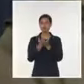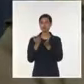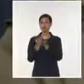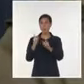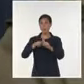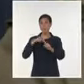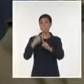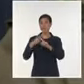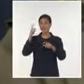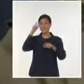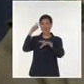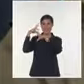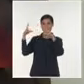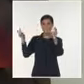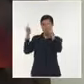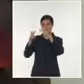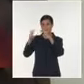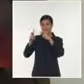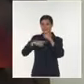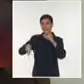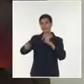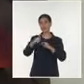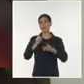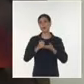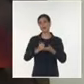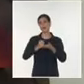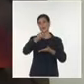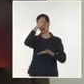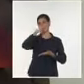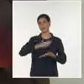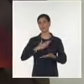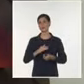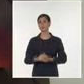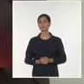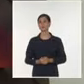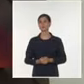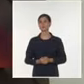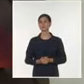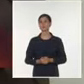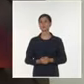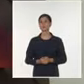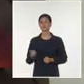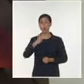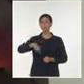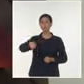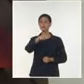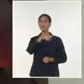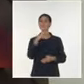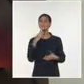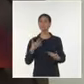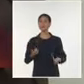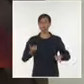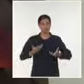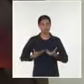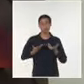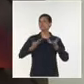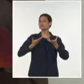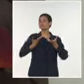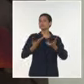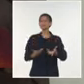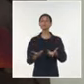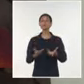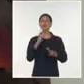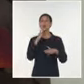de la ciencia e innovación. Ustedes han sabido sortear cada dificultad y ofrecer alternativas de